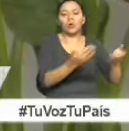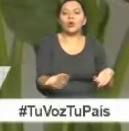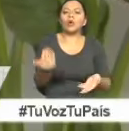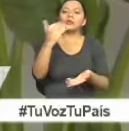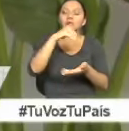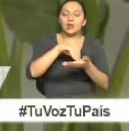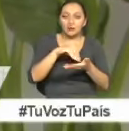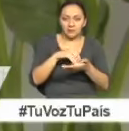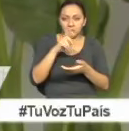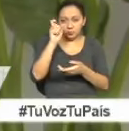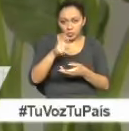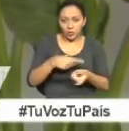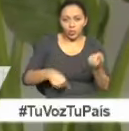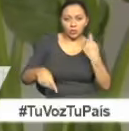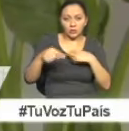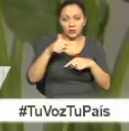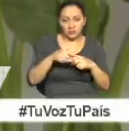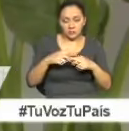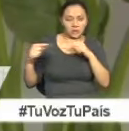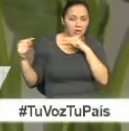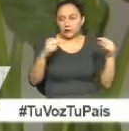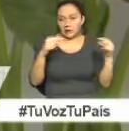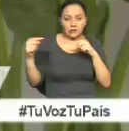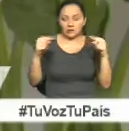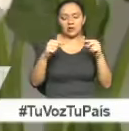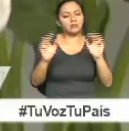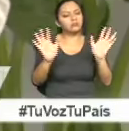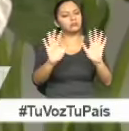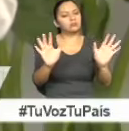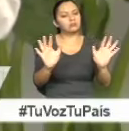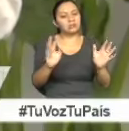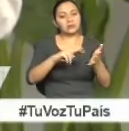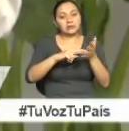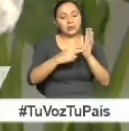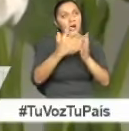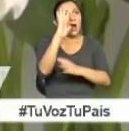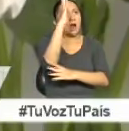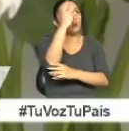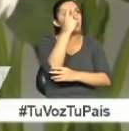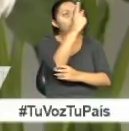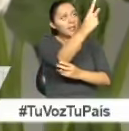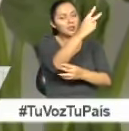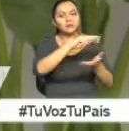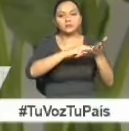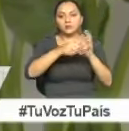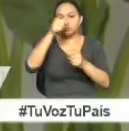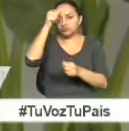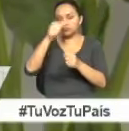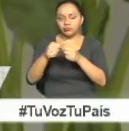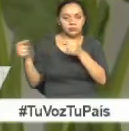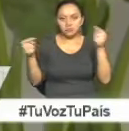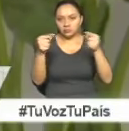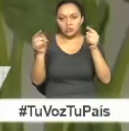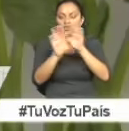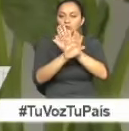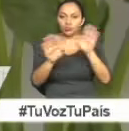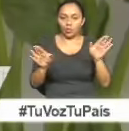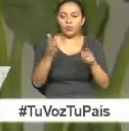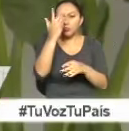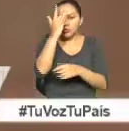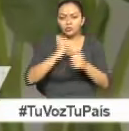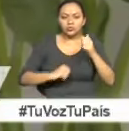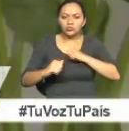nunca más volvamos a repetir las atrocidades y el sufrimiento que este conflicto